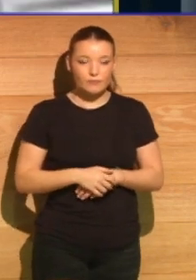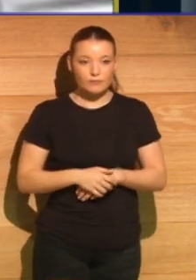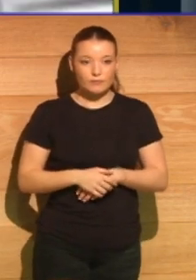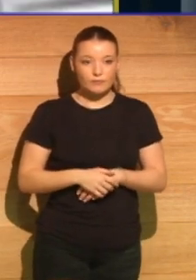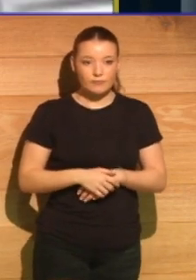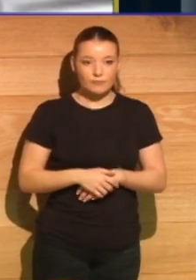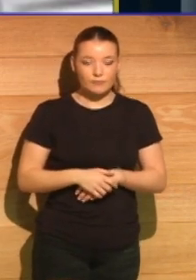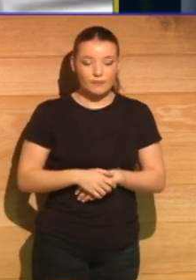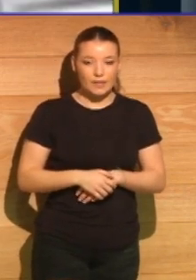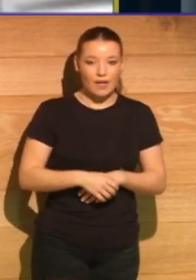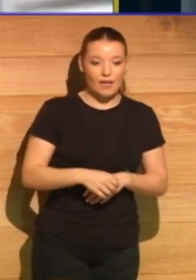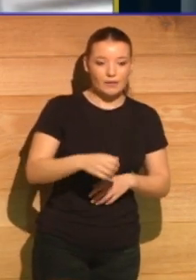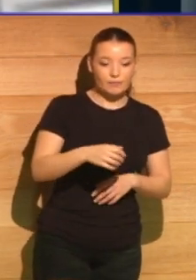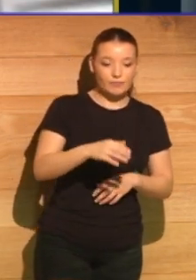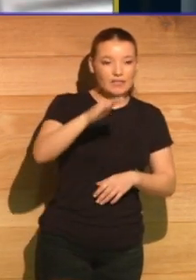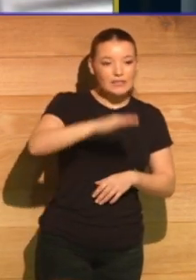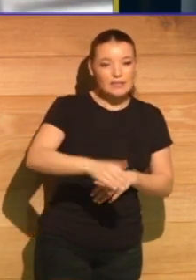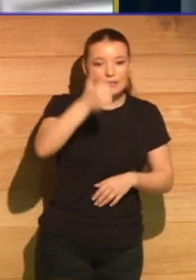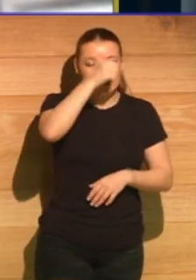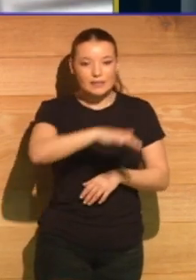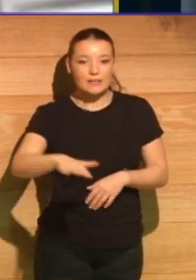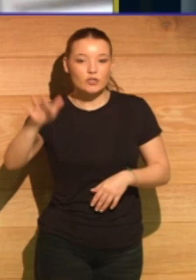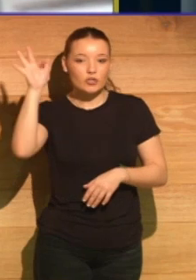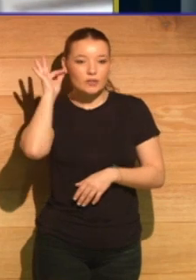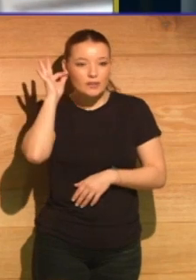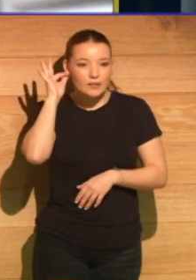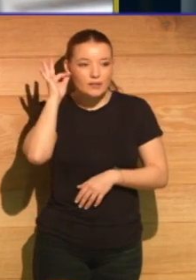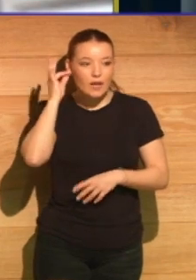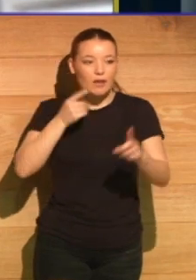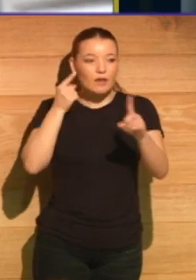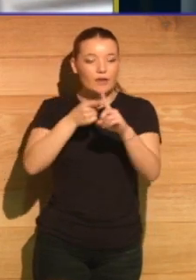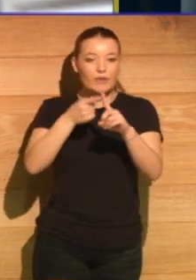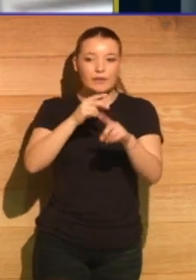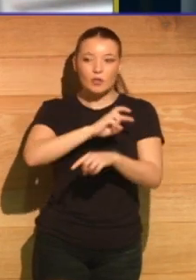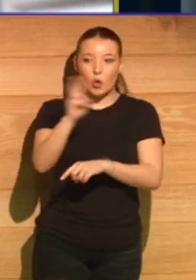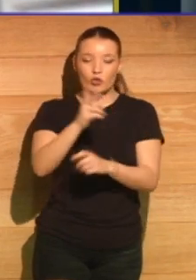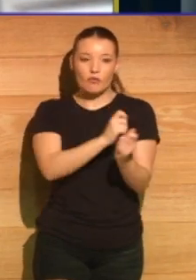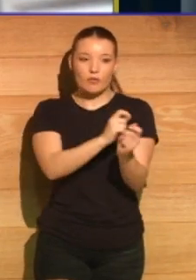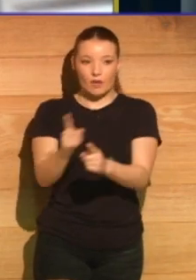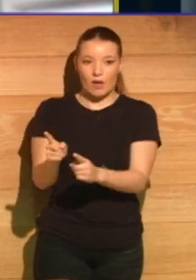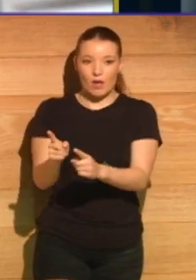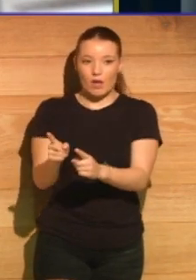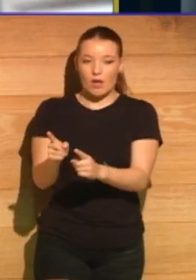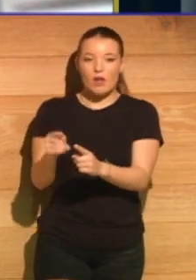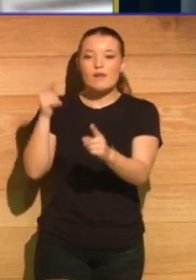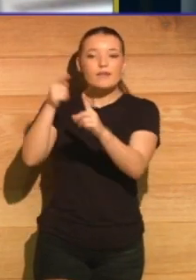niños otros muchos referentes en ciencia? ¿Cuáles fueron las tuyas? Si se hicieron. ¿O